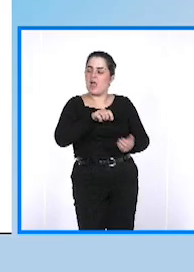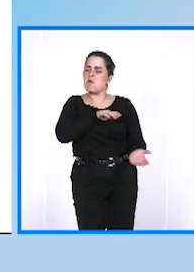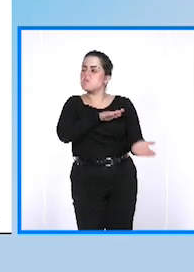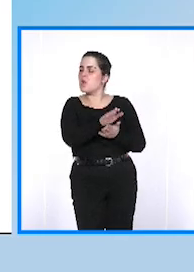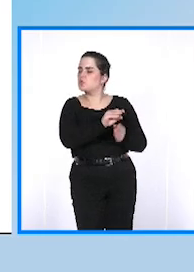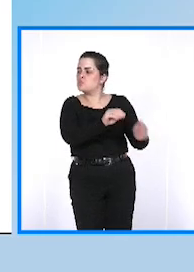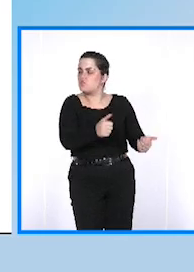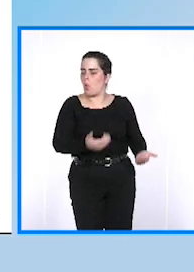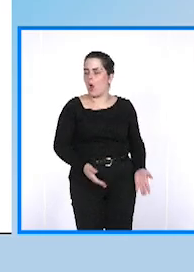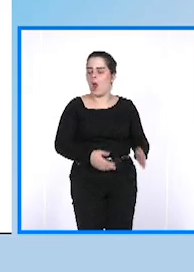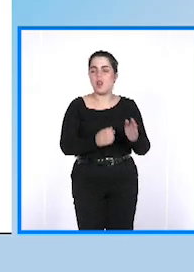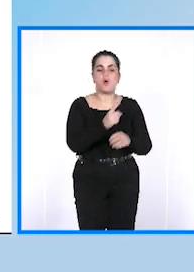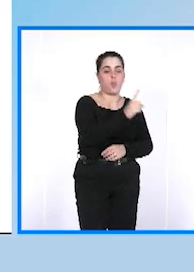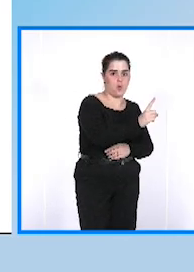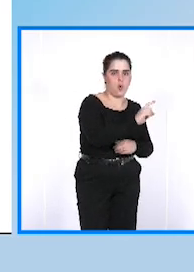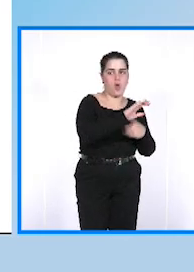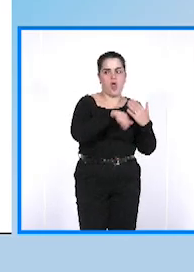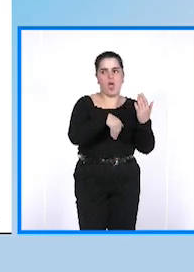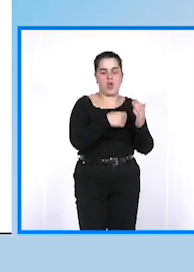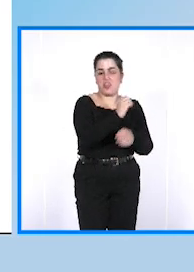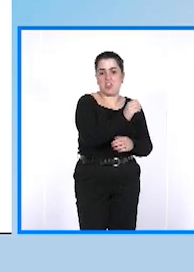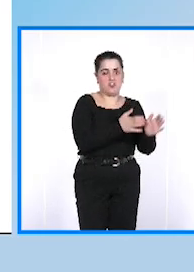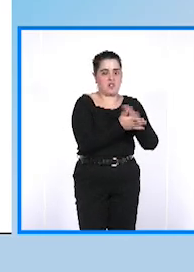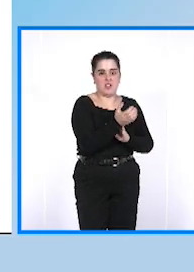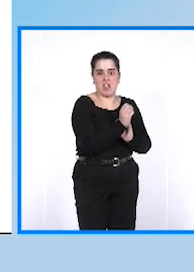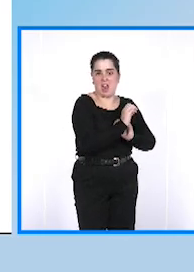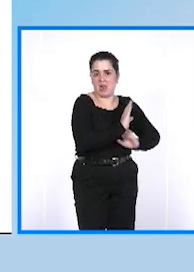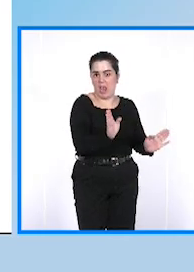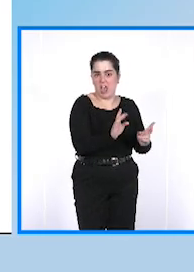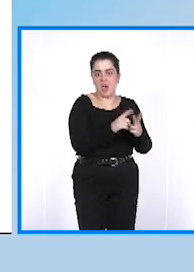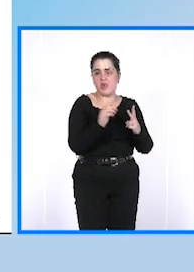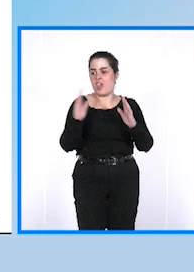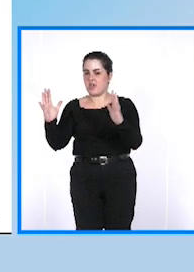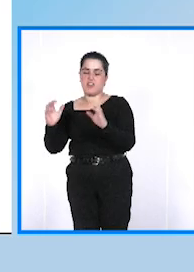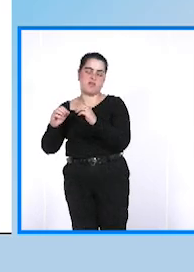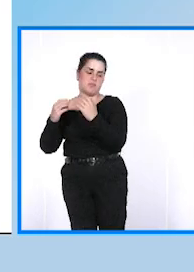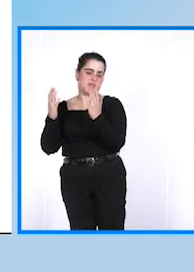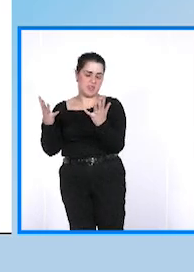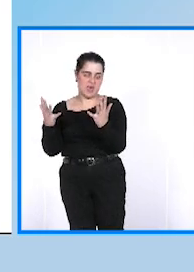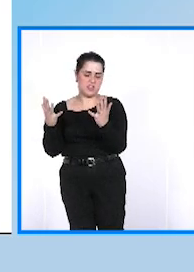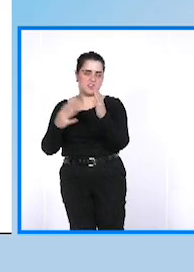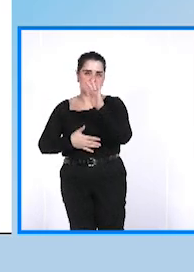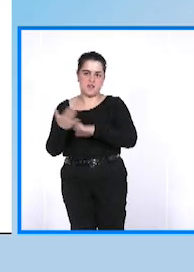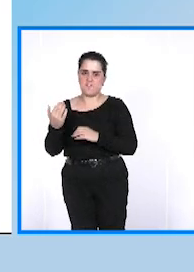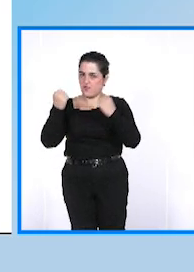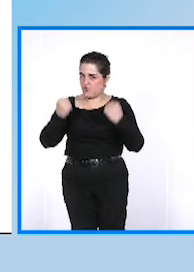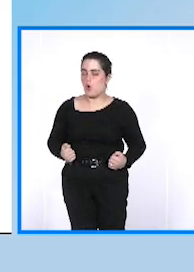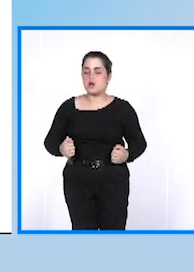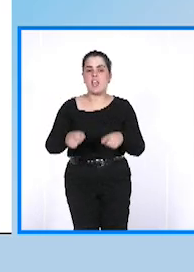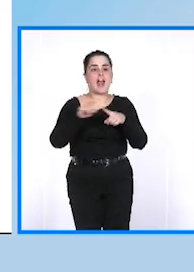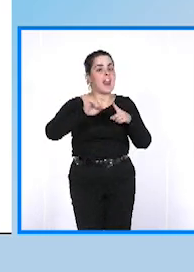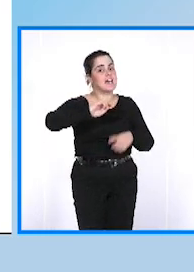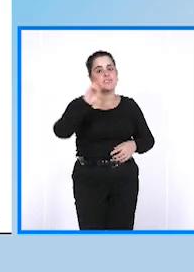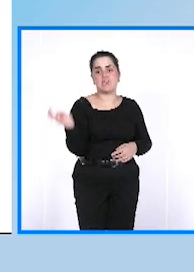de 0 a 10 vale cero eh ningún impacto 10 todo el impacto eh en todos los aspectos por los